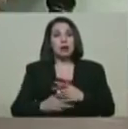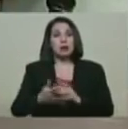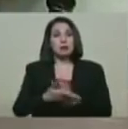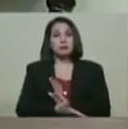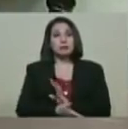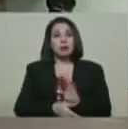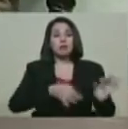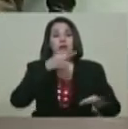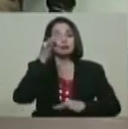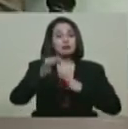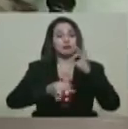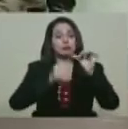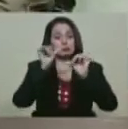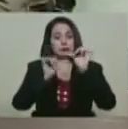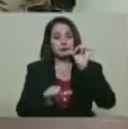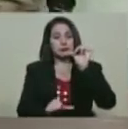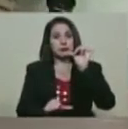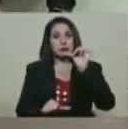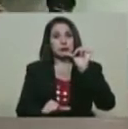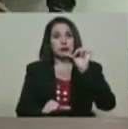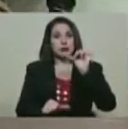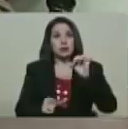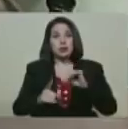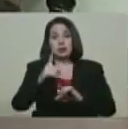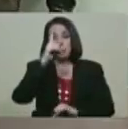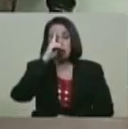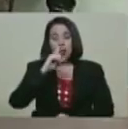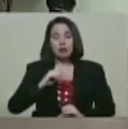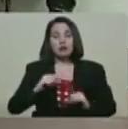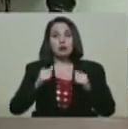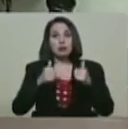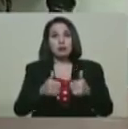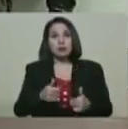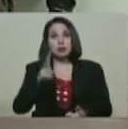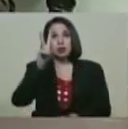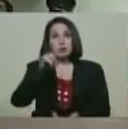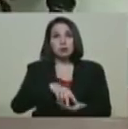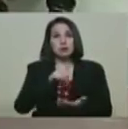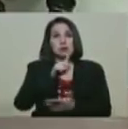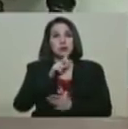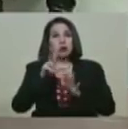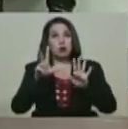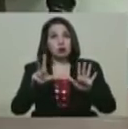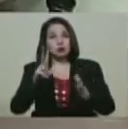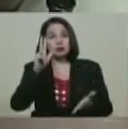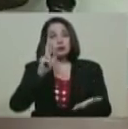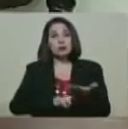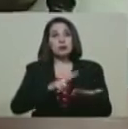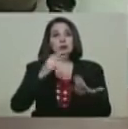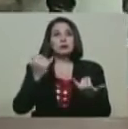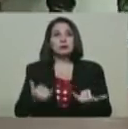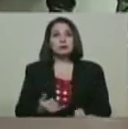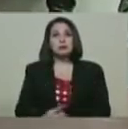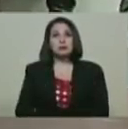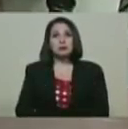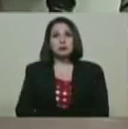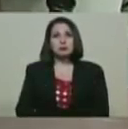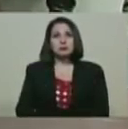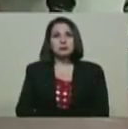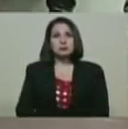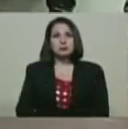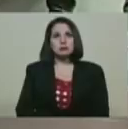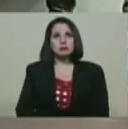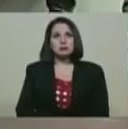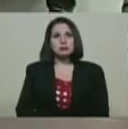su explicación a lo largo y ancho del año que empieza, 2018. Se aprobó en diciembre,